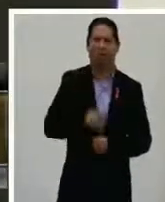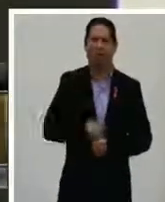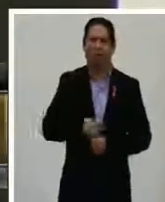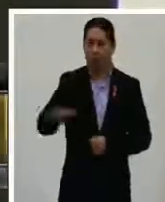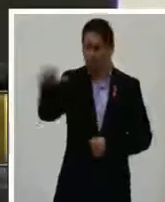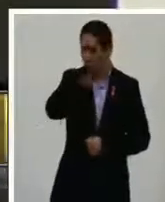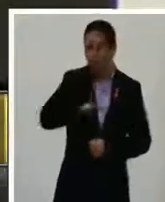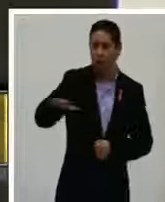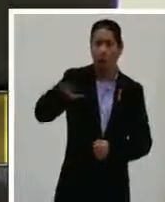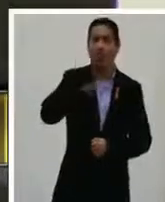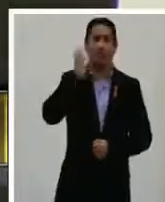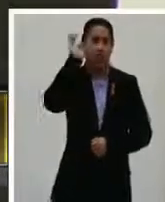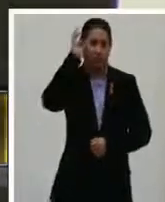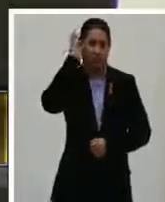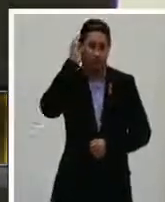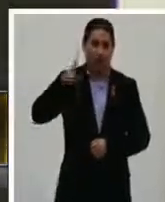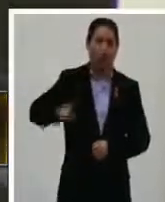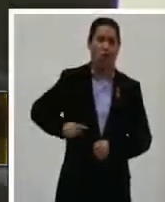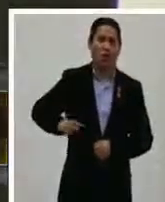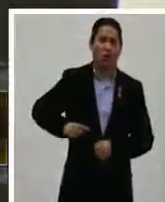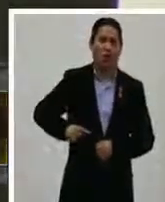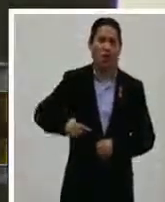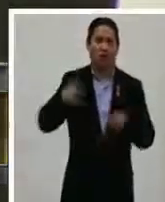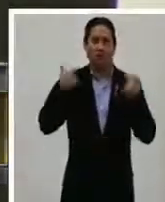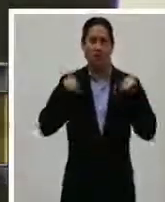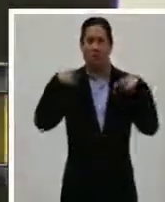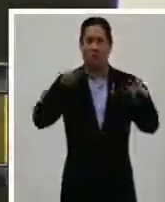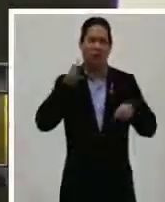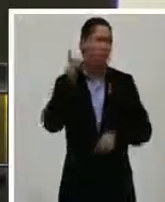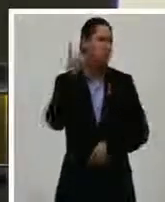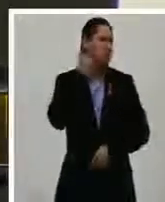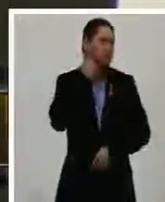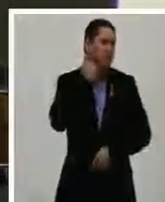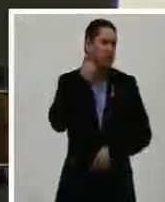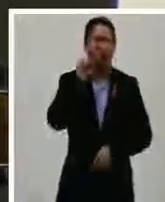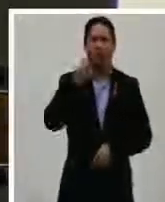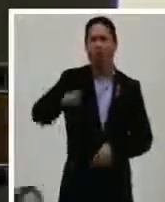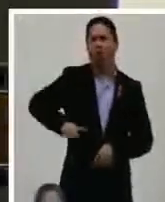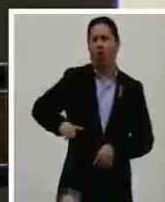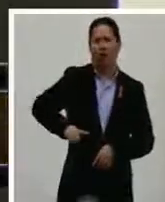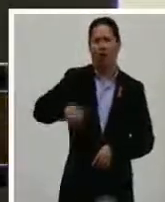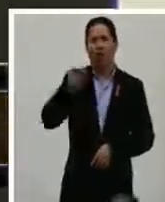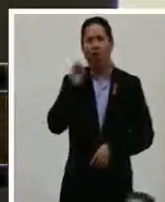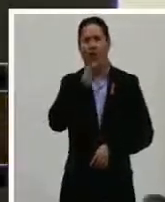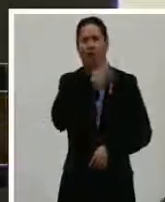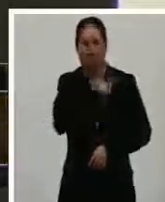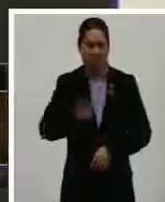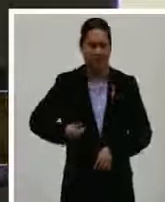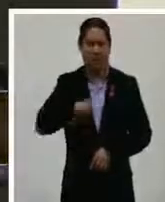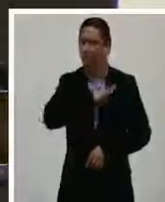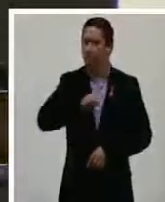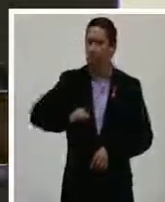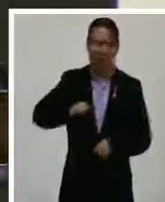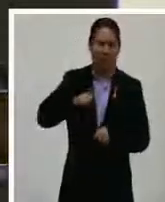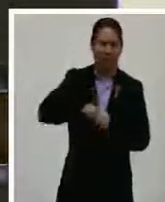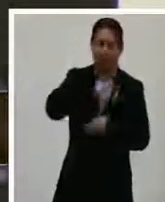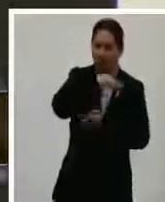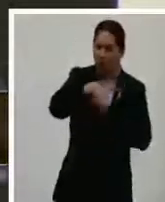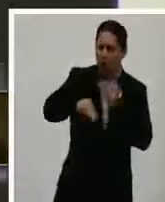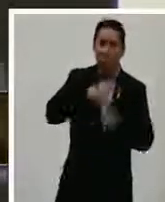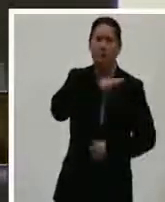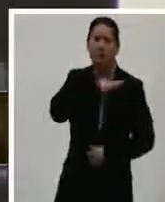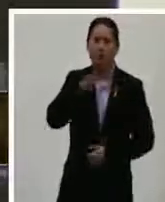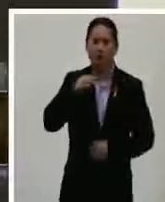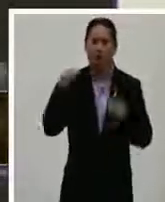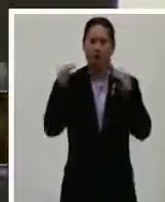público representante popular o gobernante para establecer condiciones